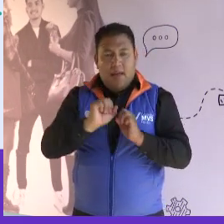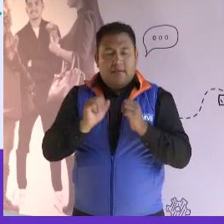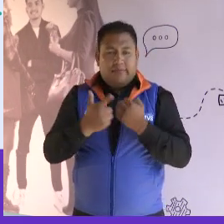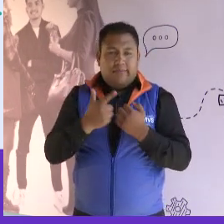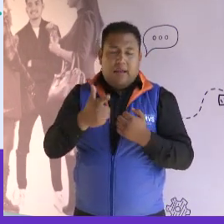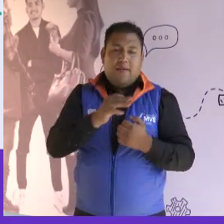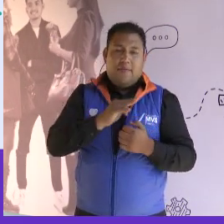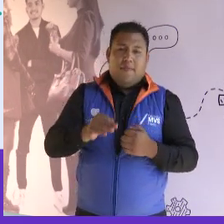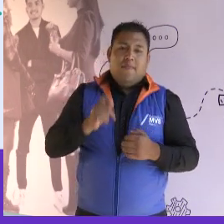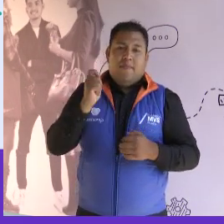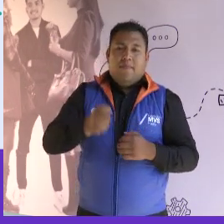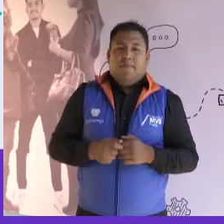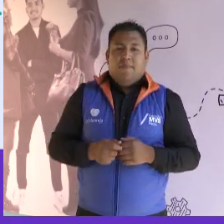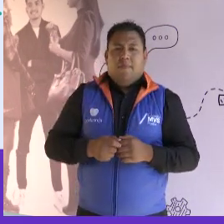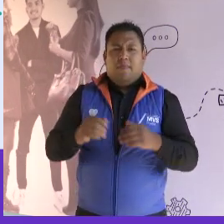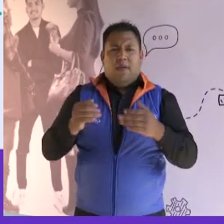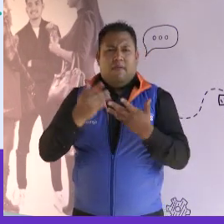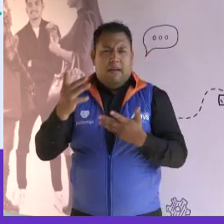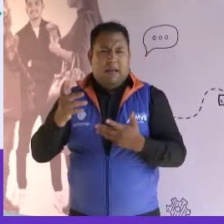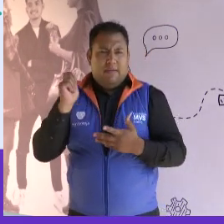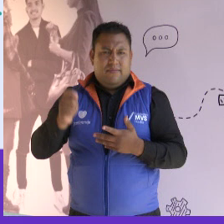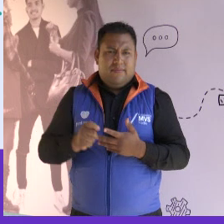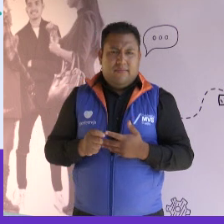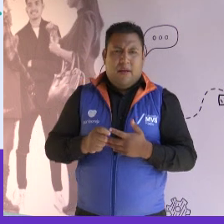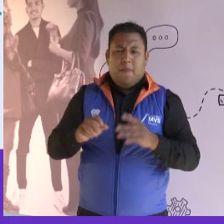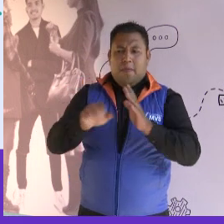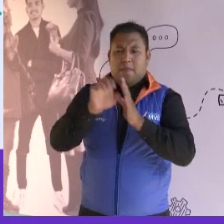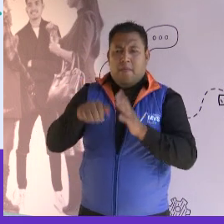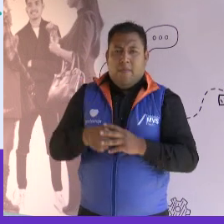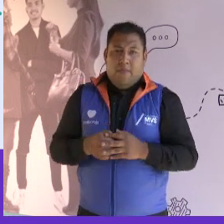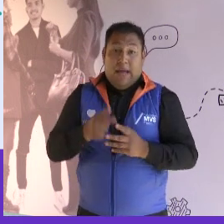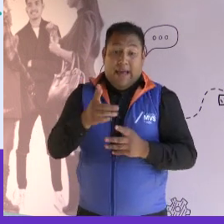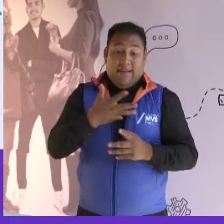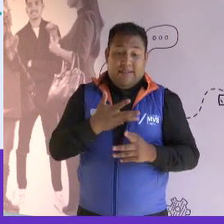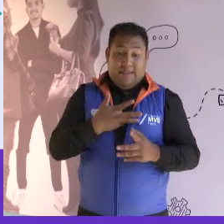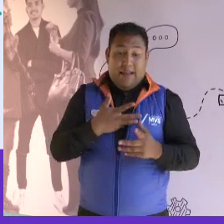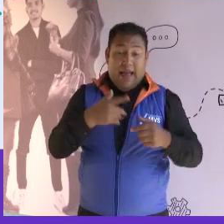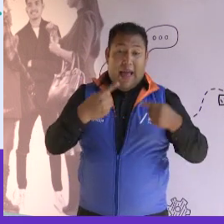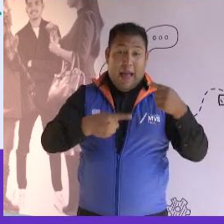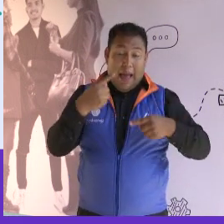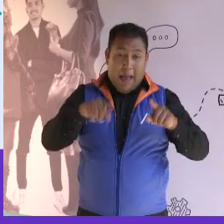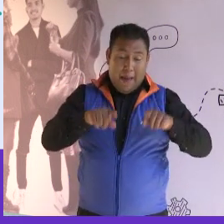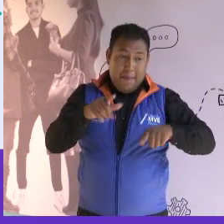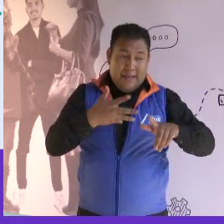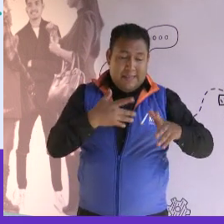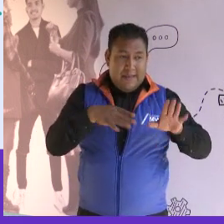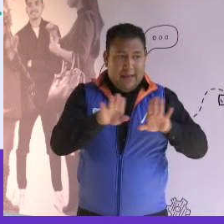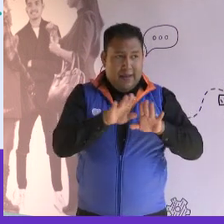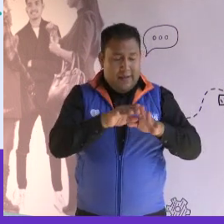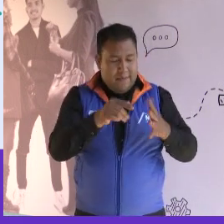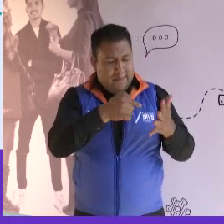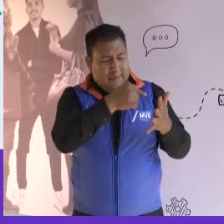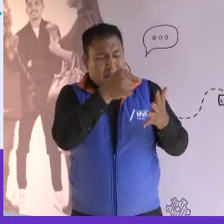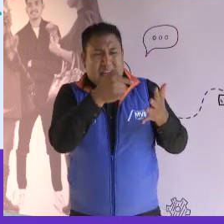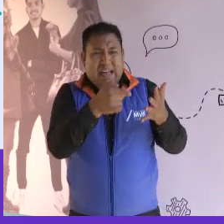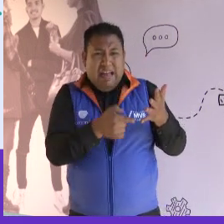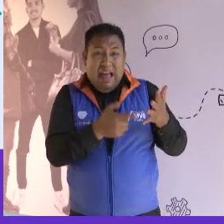el capital simbólico, ¿no? Y este tipo de liderazgos que no persiguen poder, sino más bien